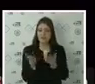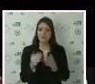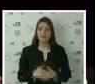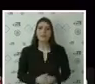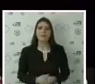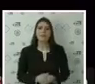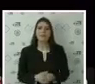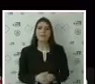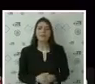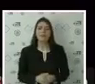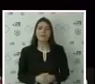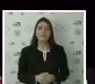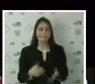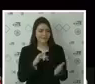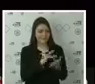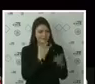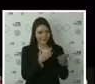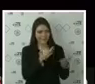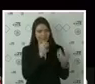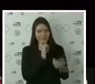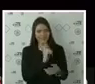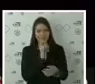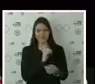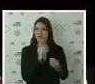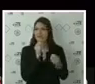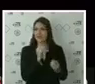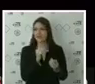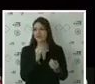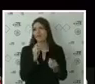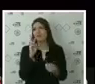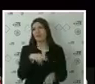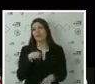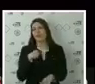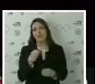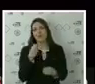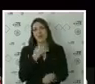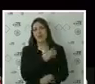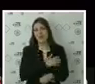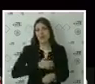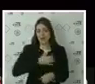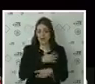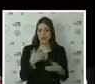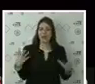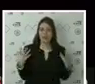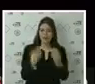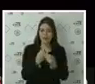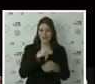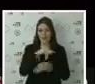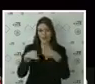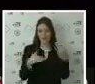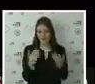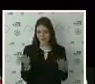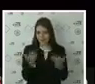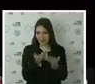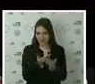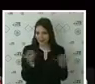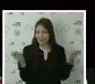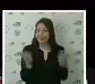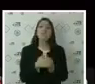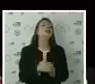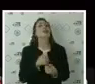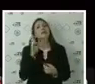Muchas gracias, René. Pues muy contenta de estar en esta mañana con todas y todos. Estoy muy